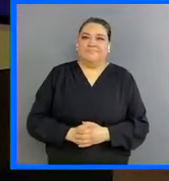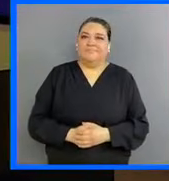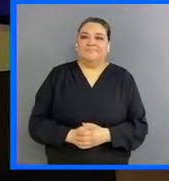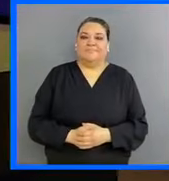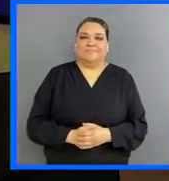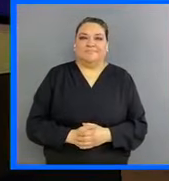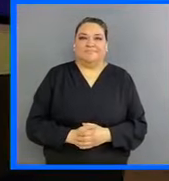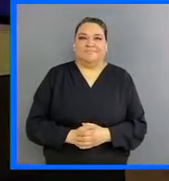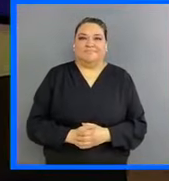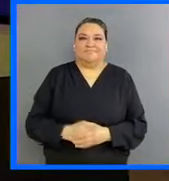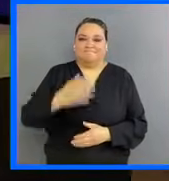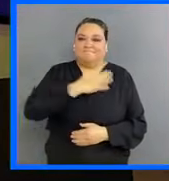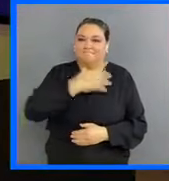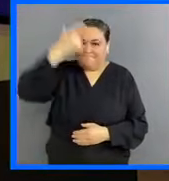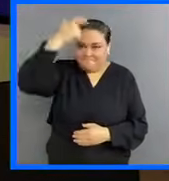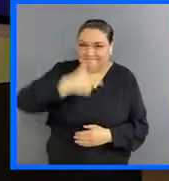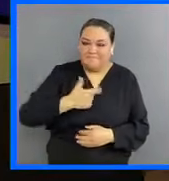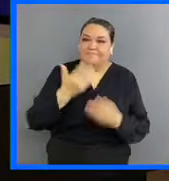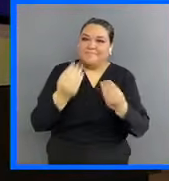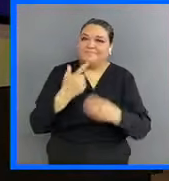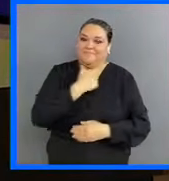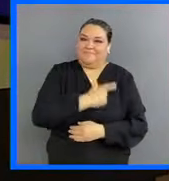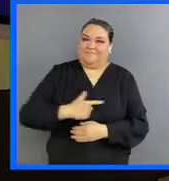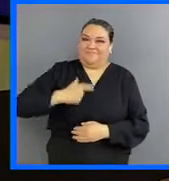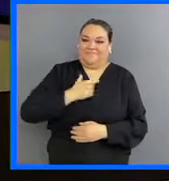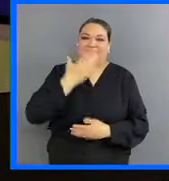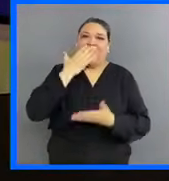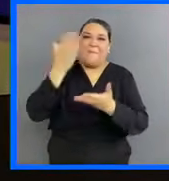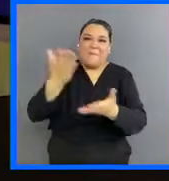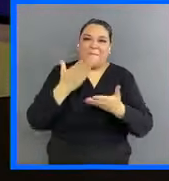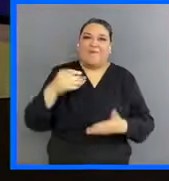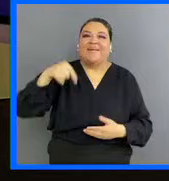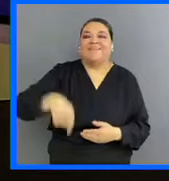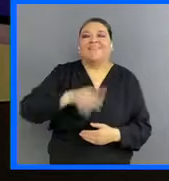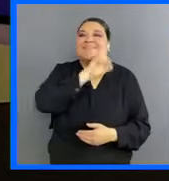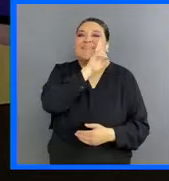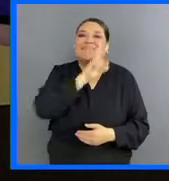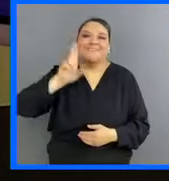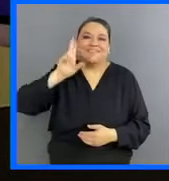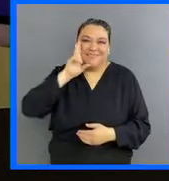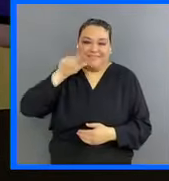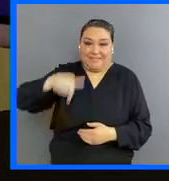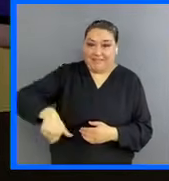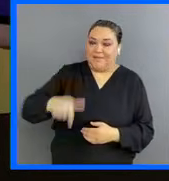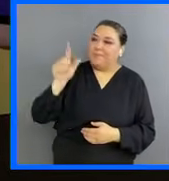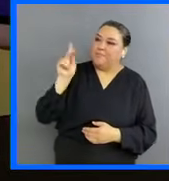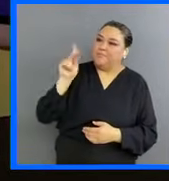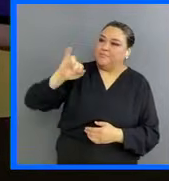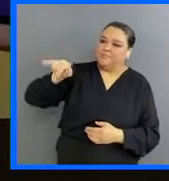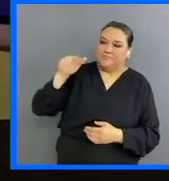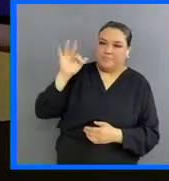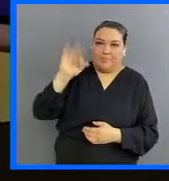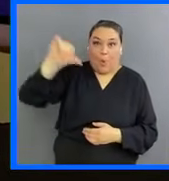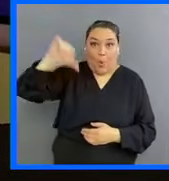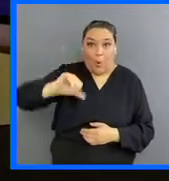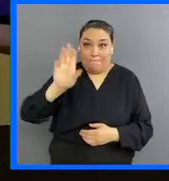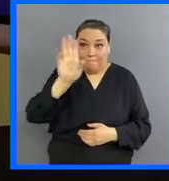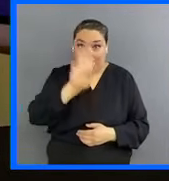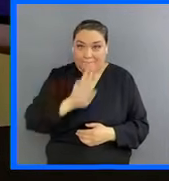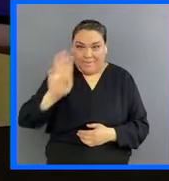buenas noches, es un gusto darle la bienvenida a este espacio informativo del Poder Judicial de la Federación. Hoy es miércoles 19 de noviembre